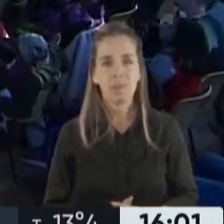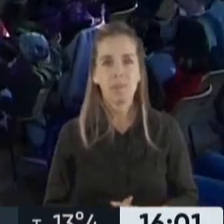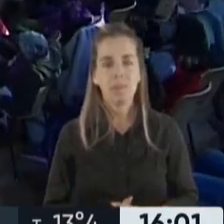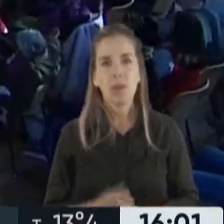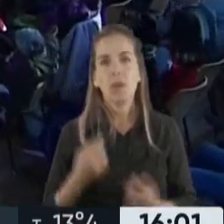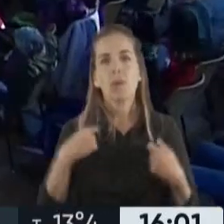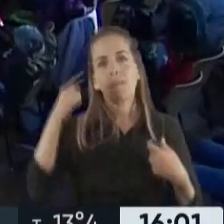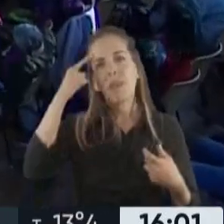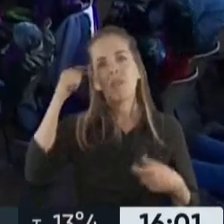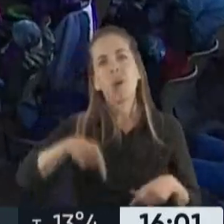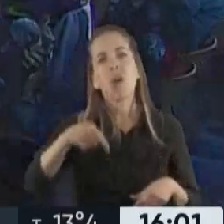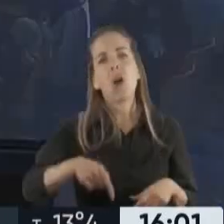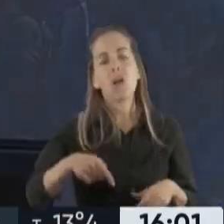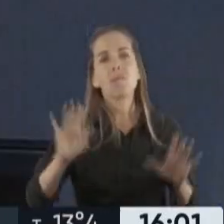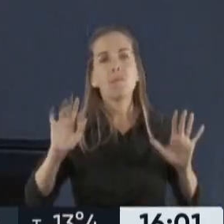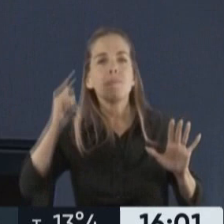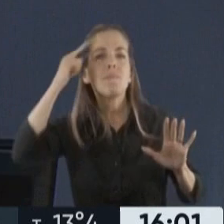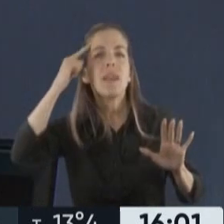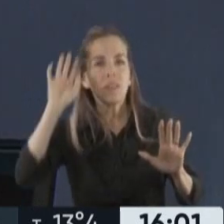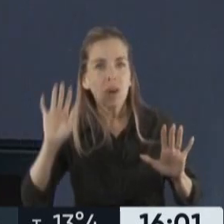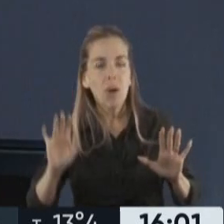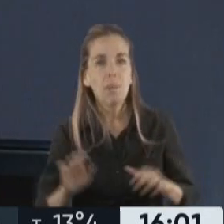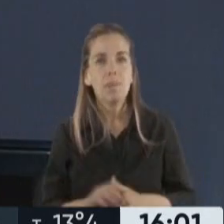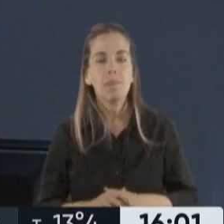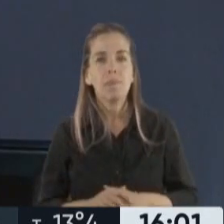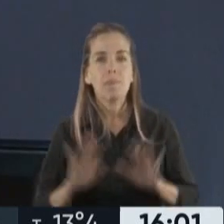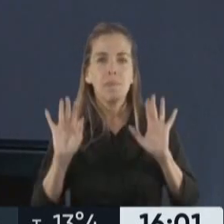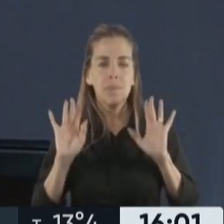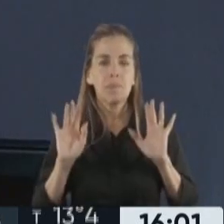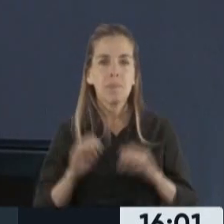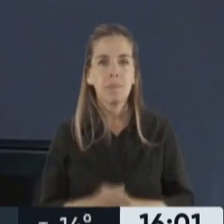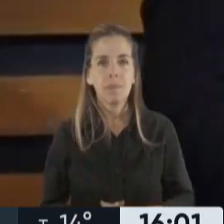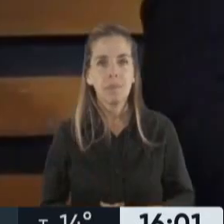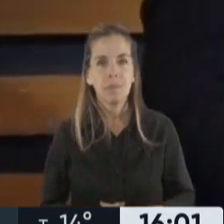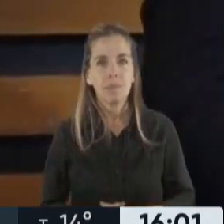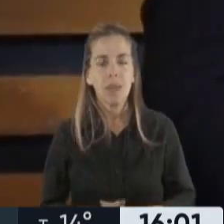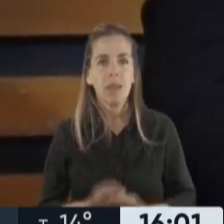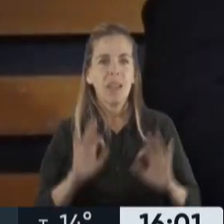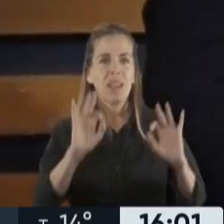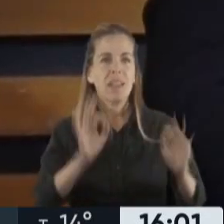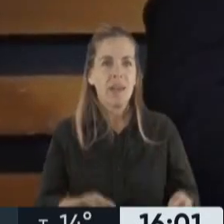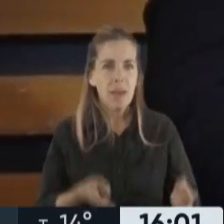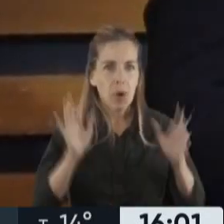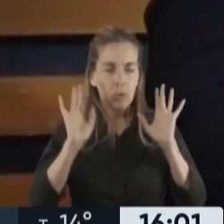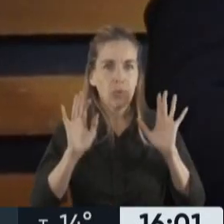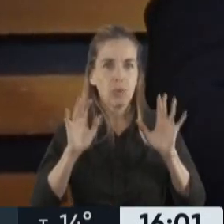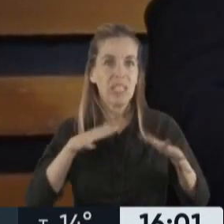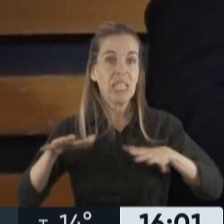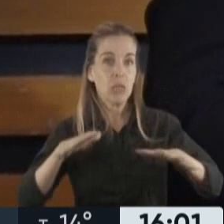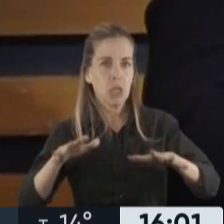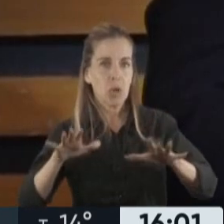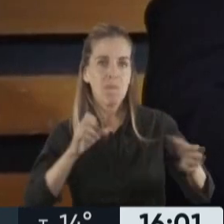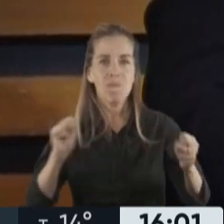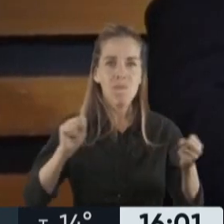yo creo que hoy estamos... Creo que, a pesar de que el mundo nos genera toda la incertidumbre que antes les